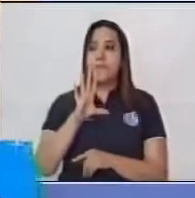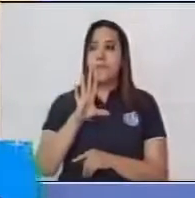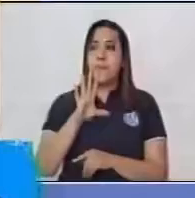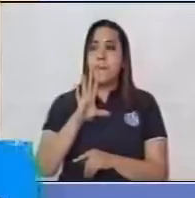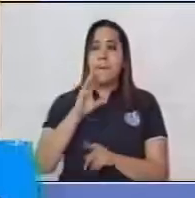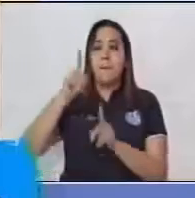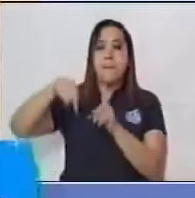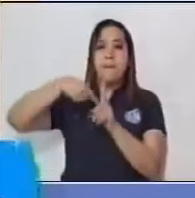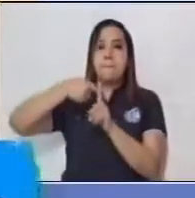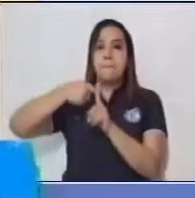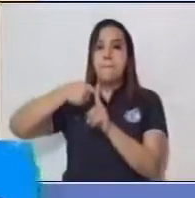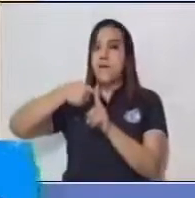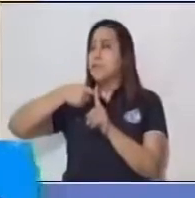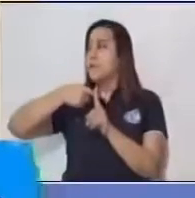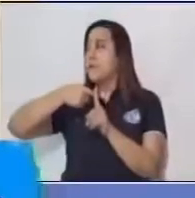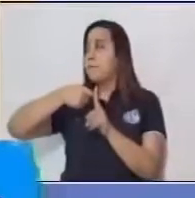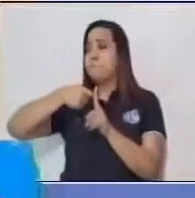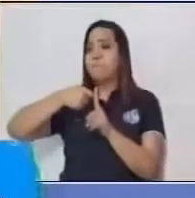más